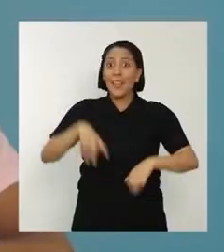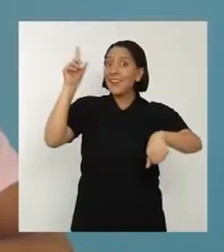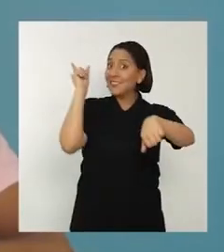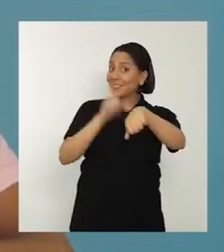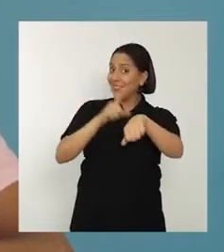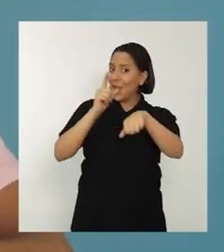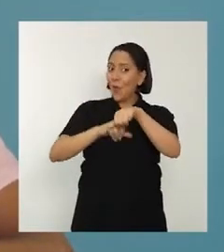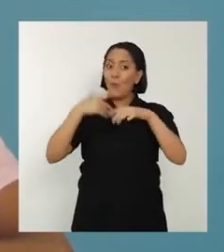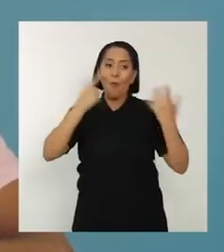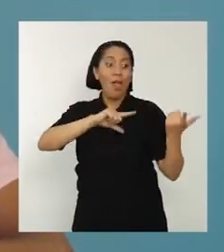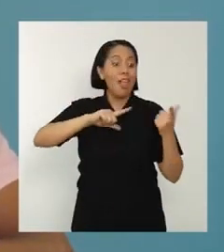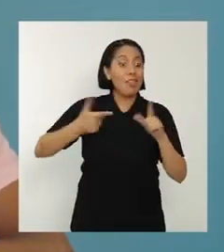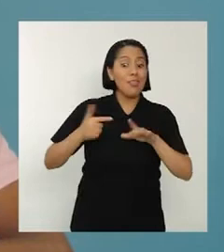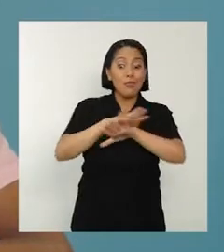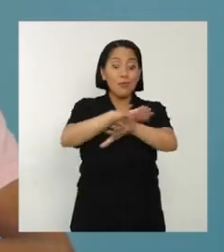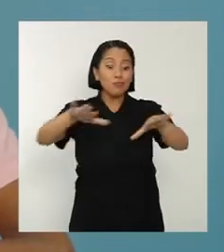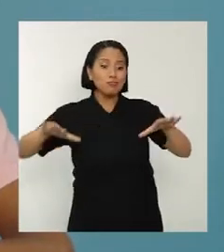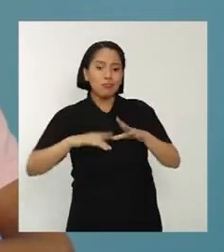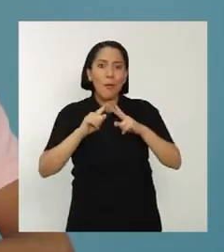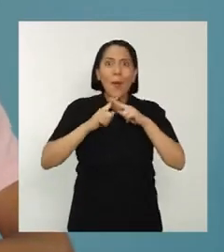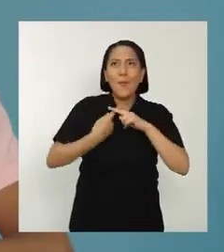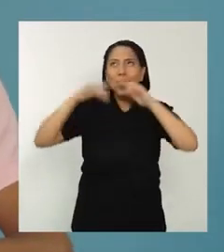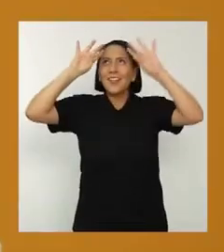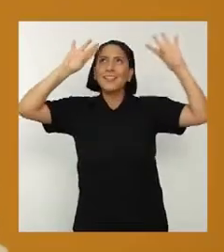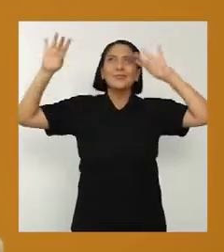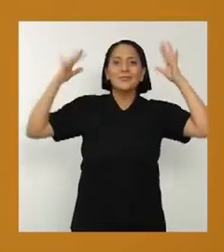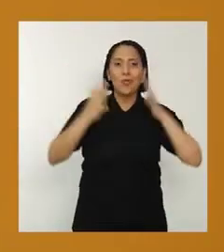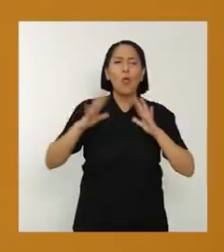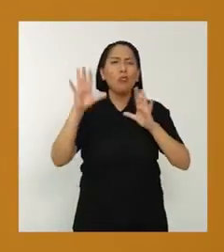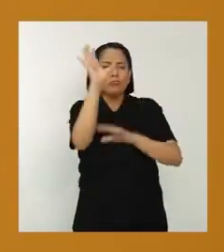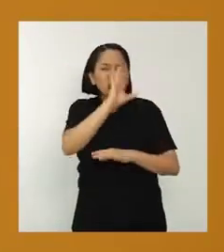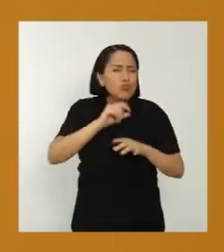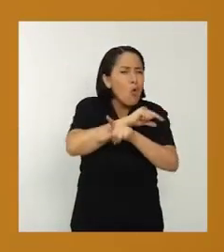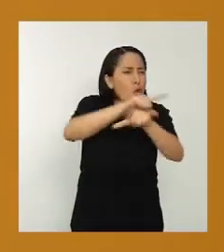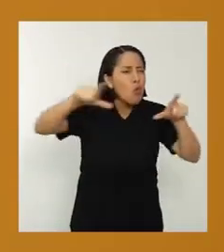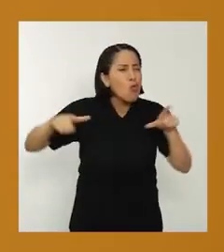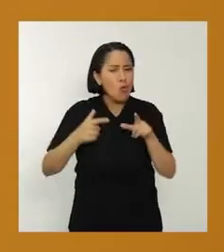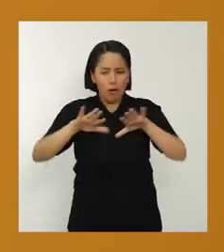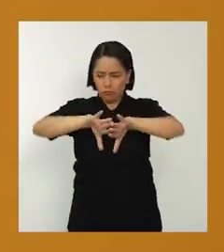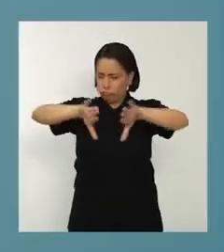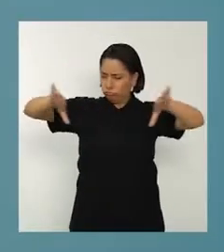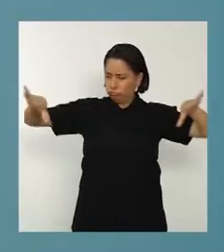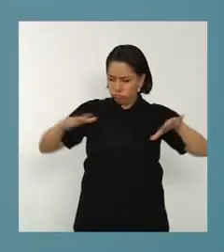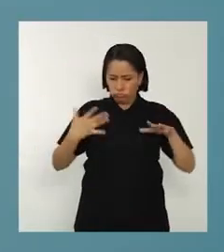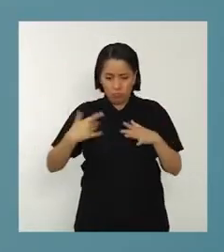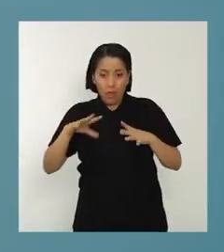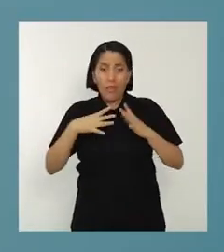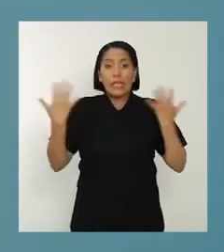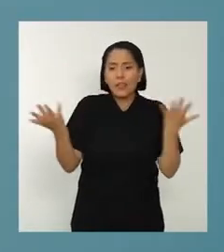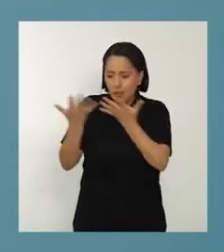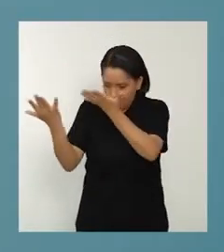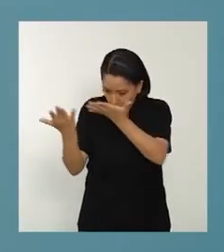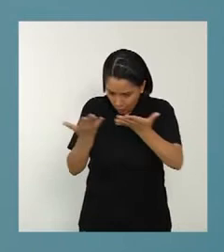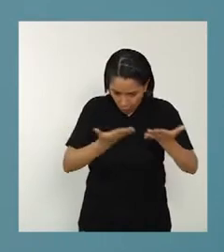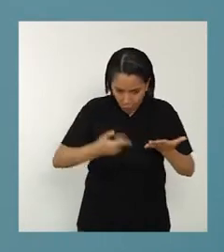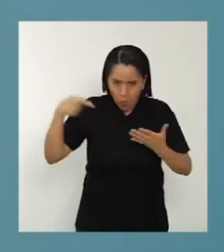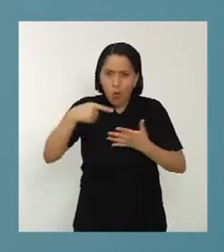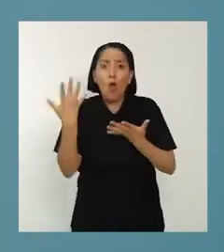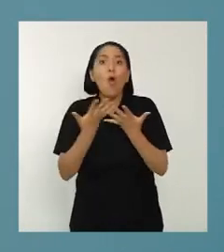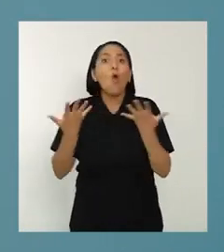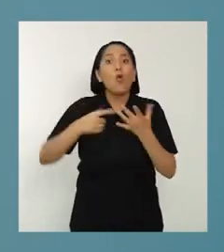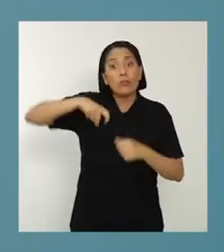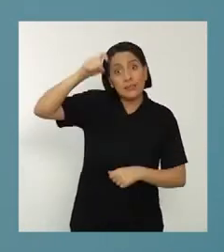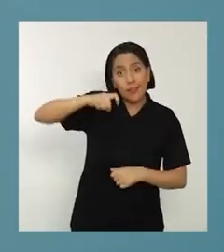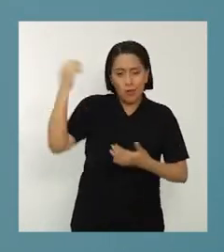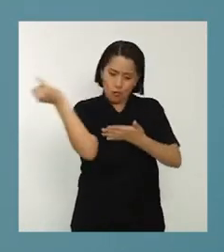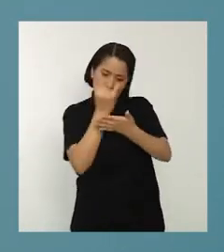Es momento de preparar nuestro espacio para crear. Busquen un lugar donde puedan trabajar. Y tengamos a la mano lo que necesitamos